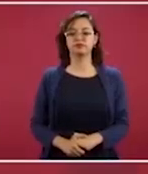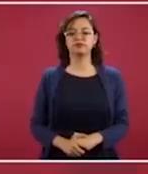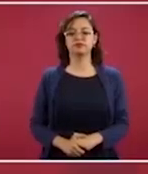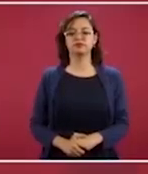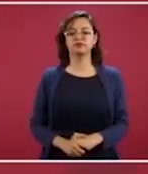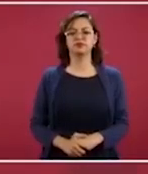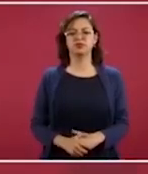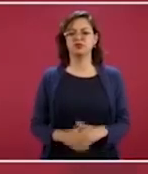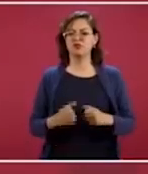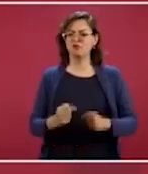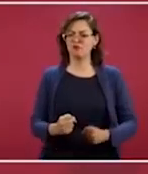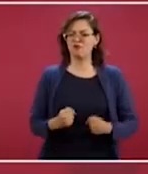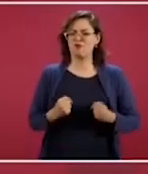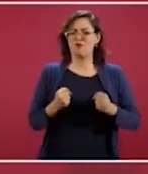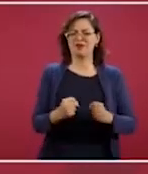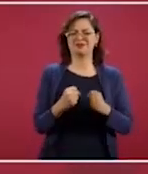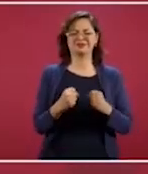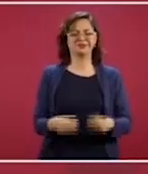una fuerza muy poderosa,